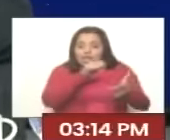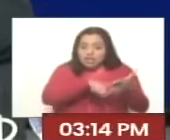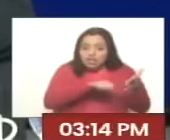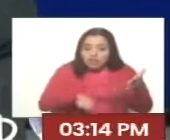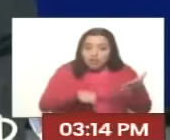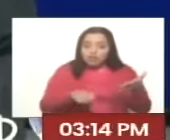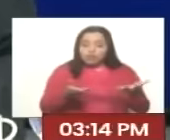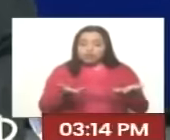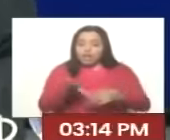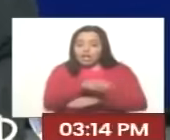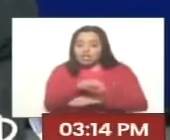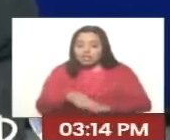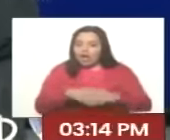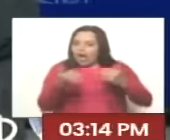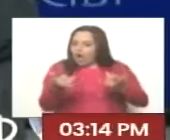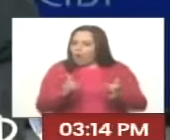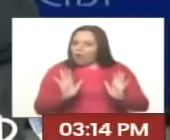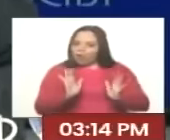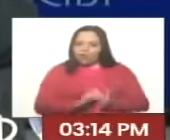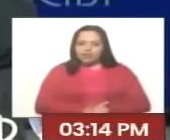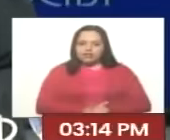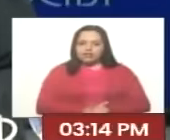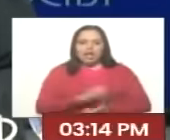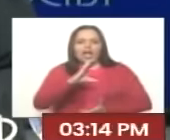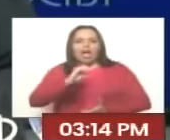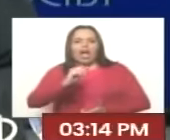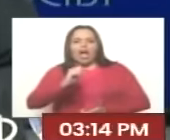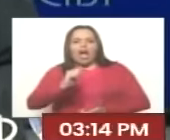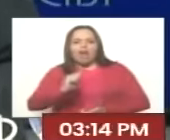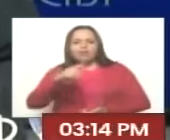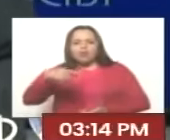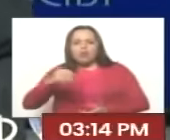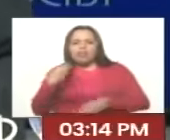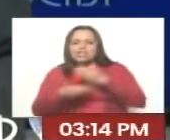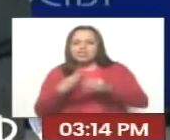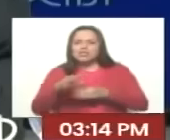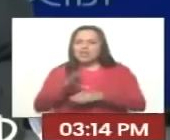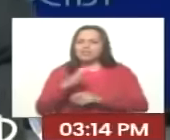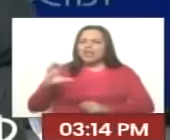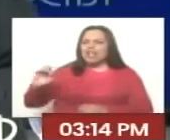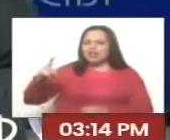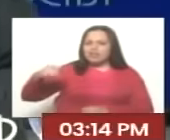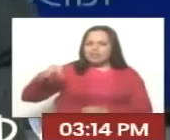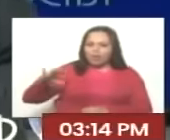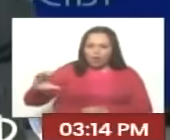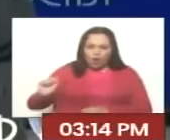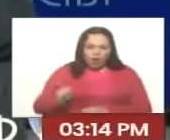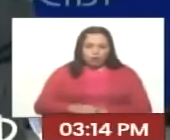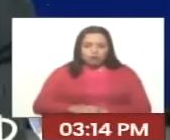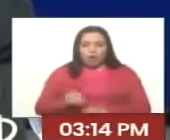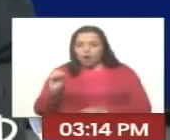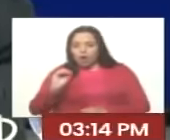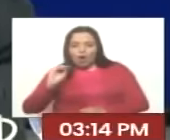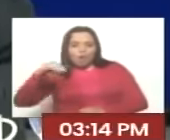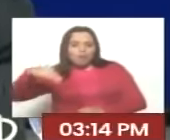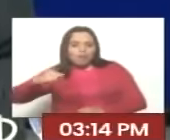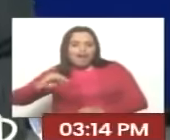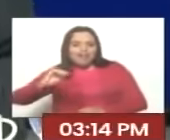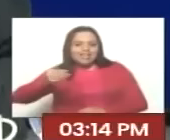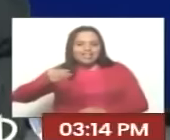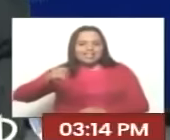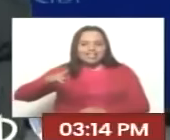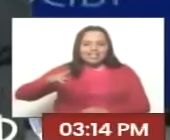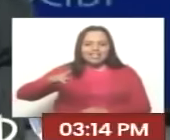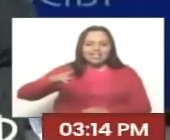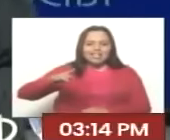esas letras? O sea, ahora Capo fue el que hizo Épico. Fue el que hizo Maquiavélico, Jeremías,